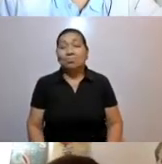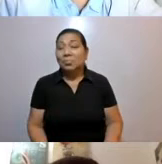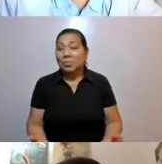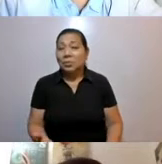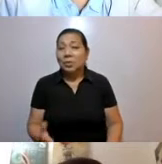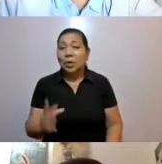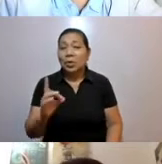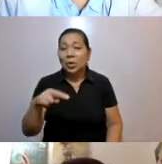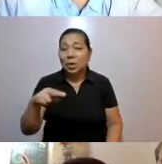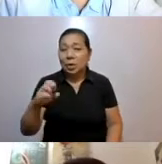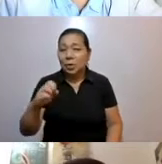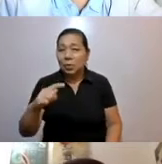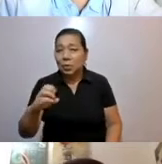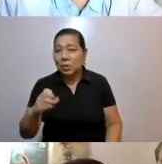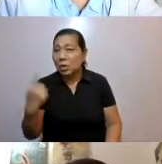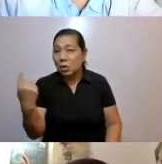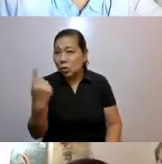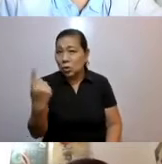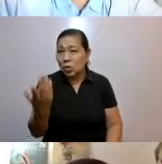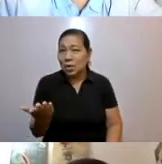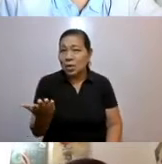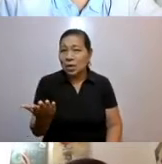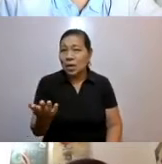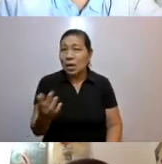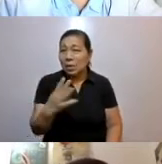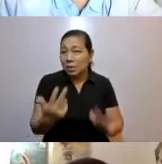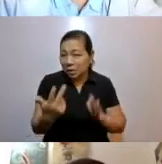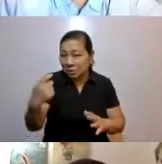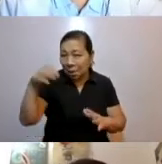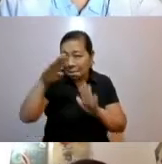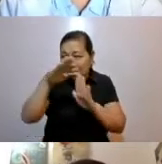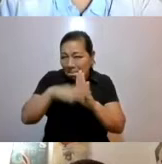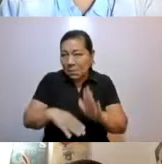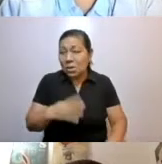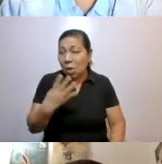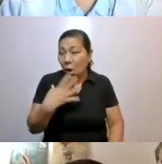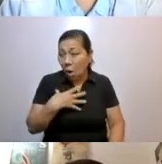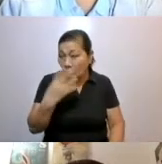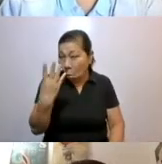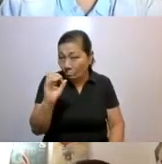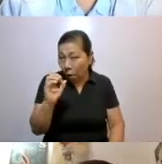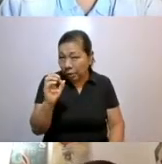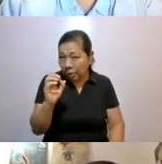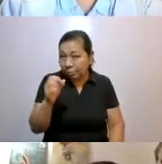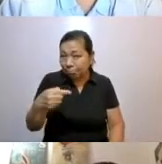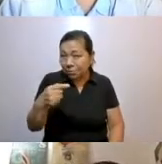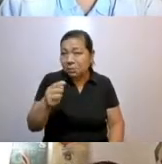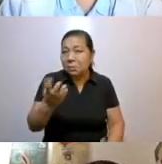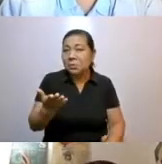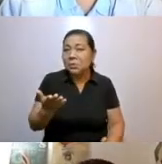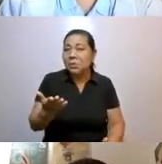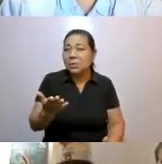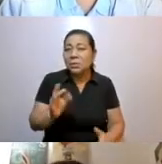Donatucci dice que solo 13% de los menores de 40 años con disfunción eréctil son